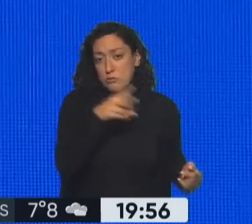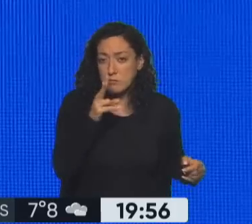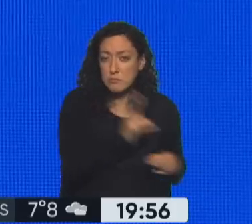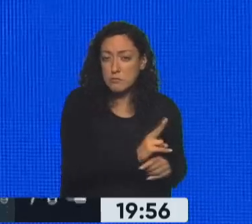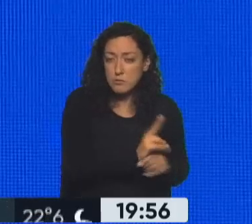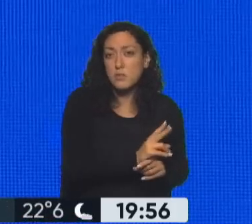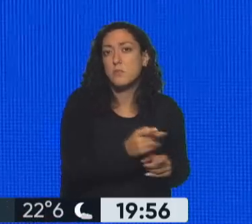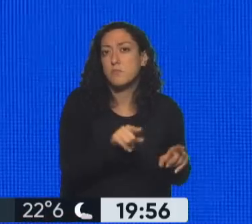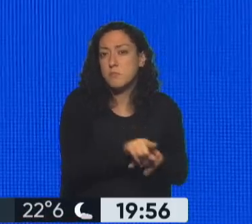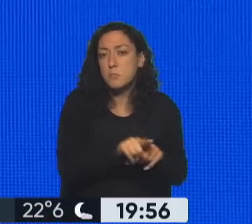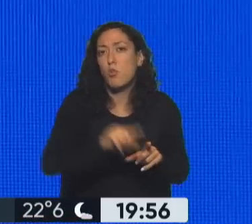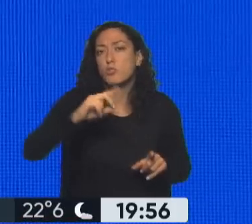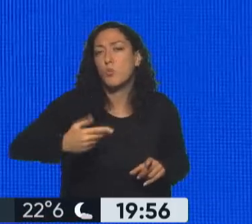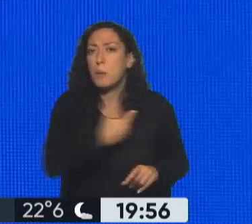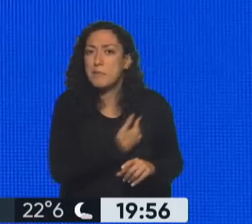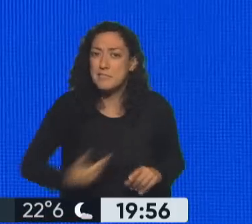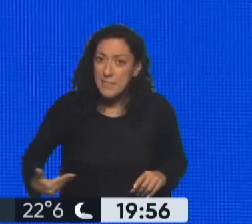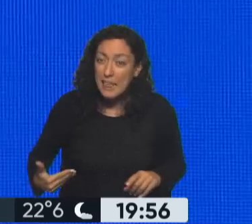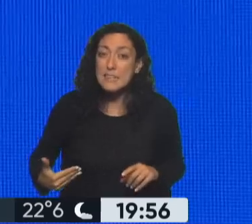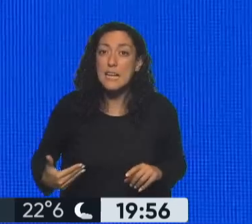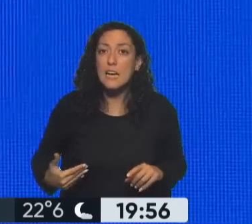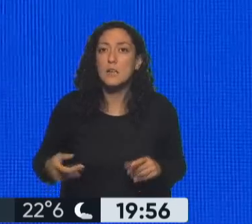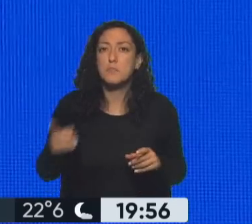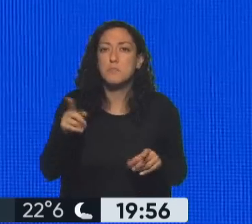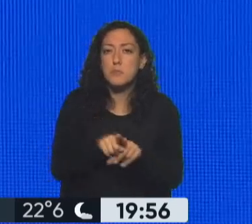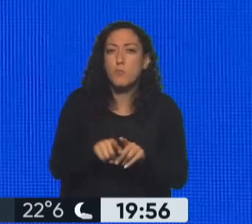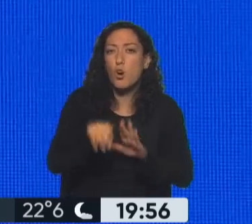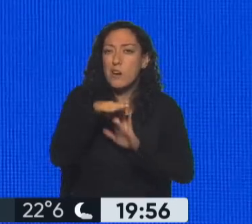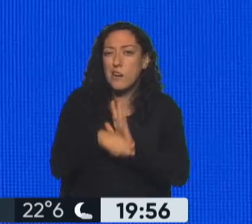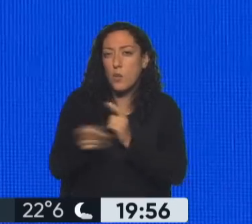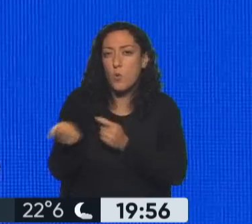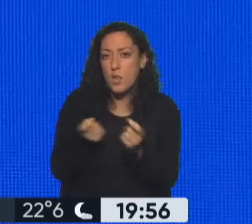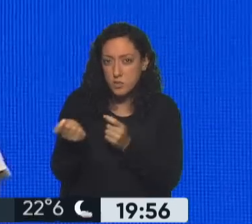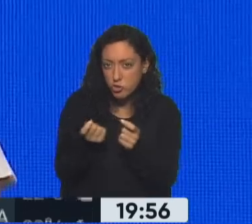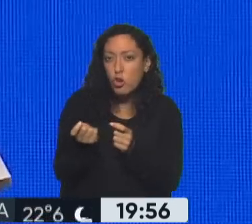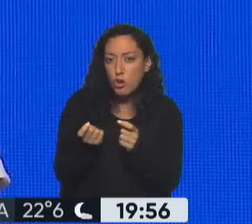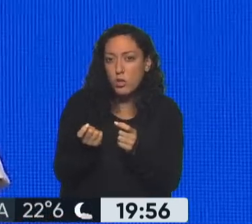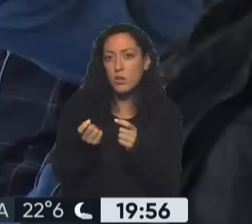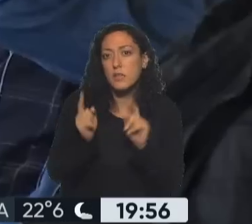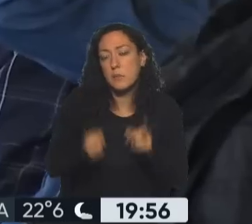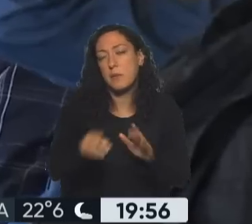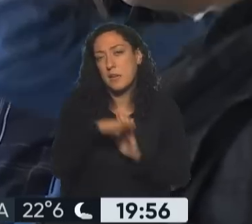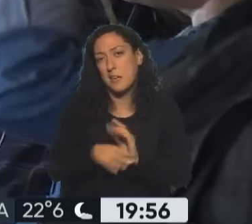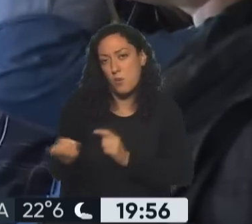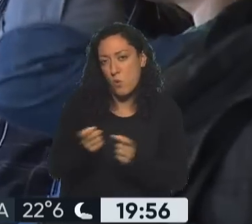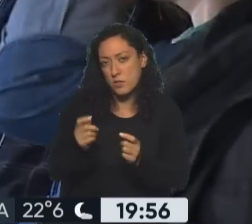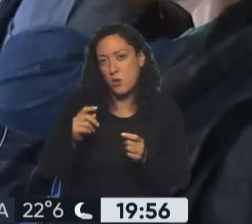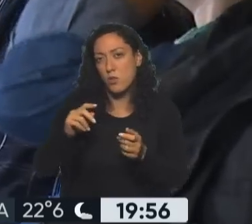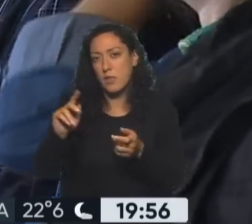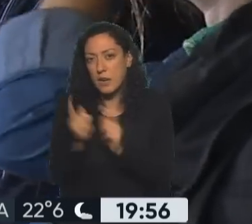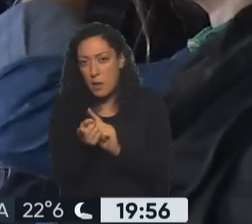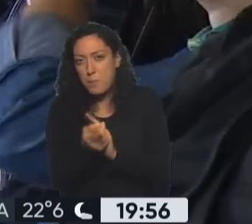en el segundo mandato por cuando se estableció la regulación, que ahora vamos a ver el problema que también trae la regulación